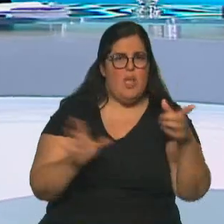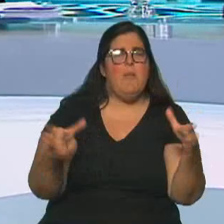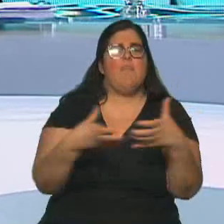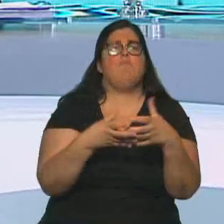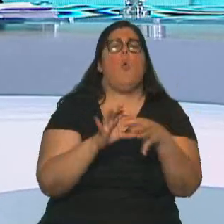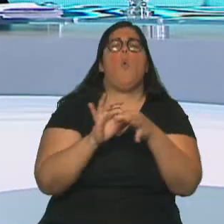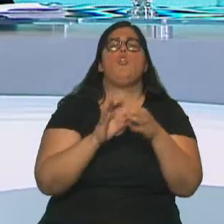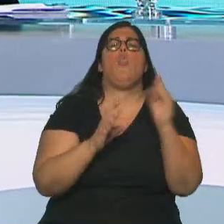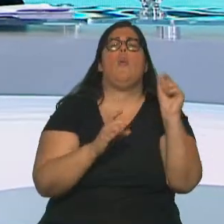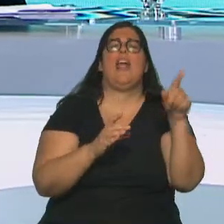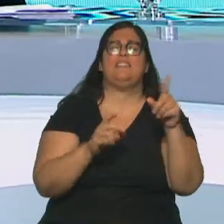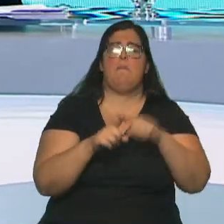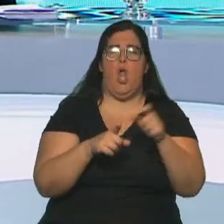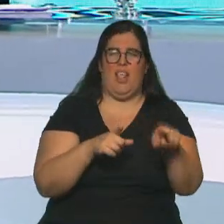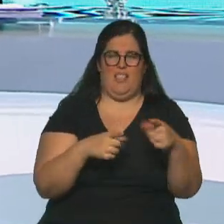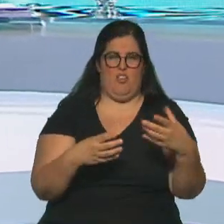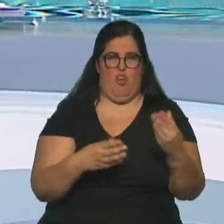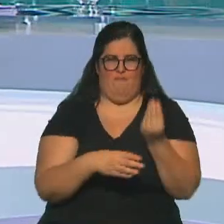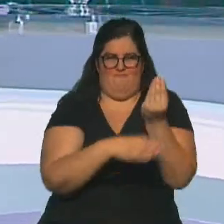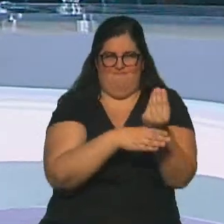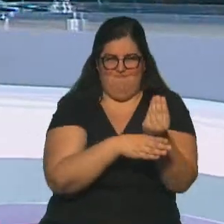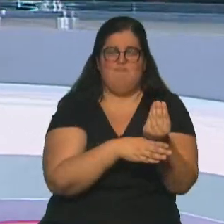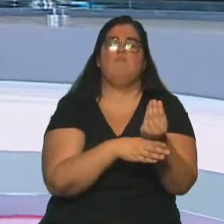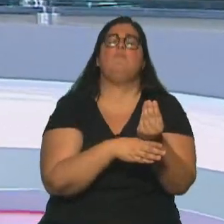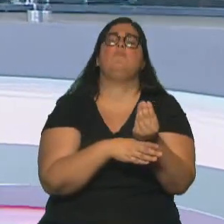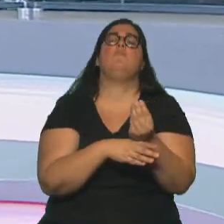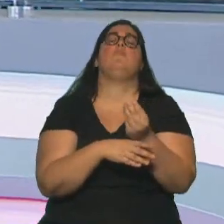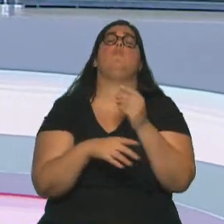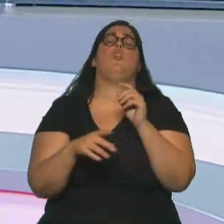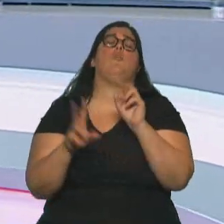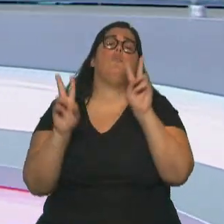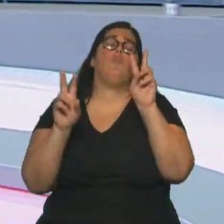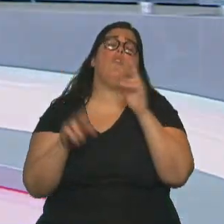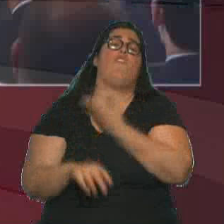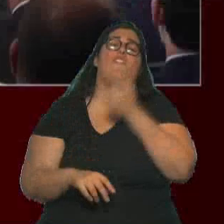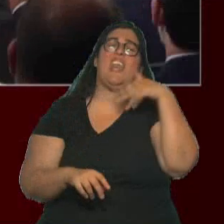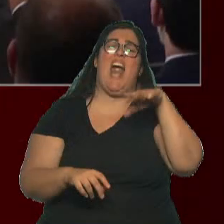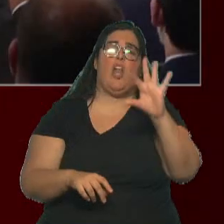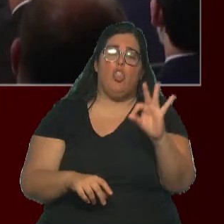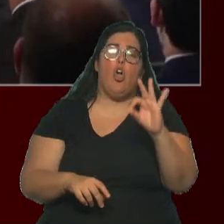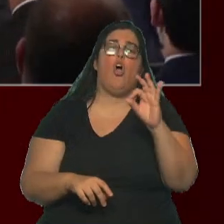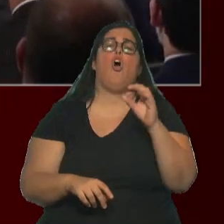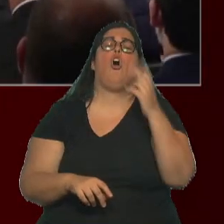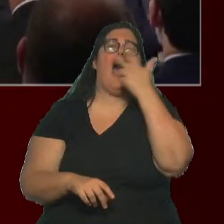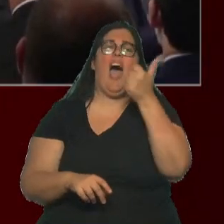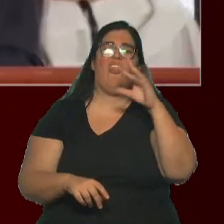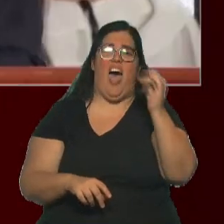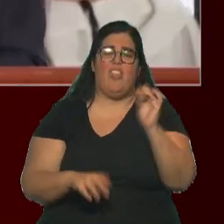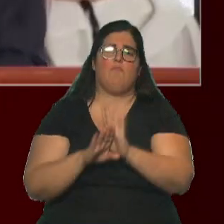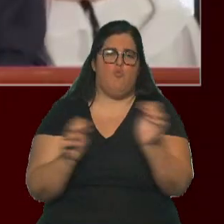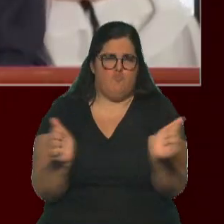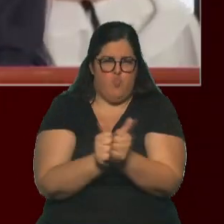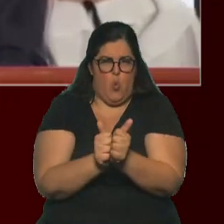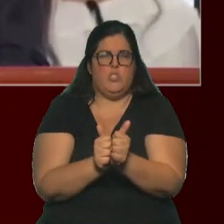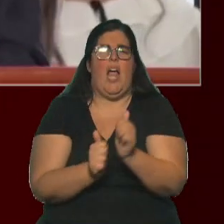pero lo central, la economía, está en manos de Fernando Haddad, una persona muy cercana a Lula,